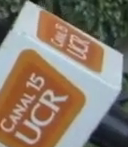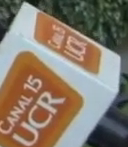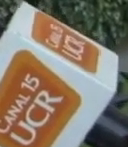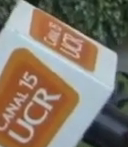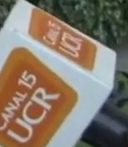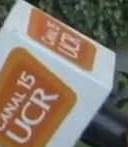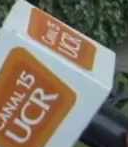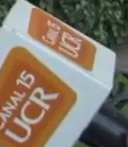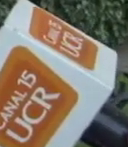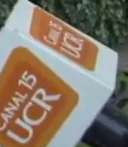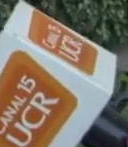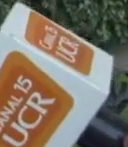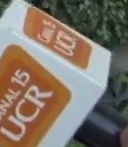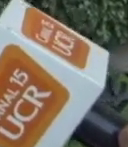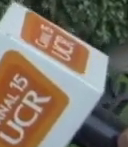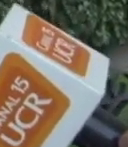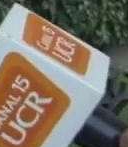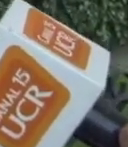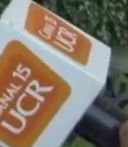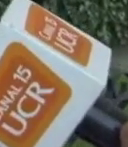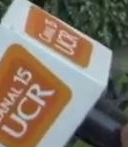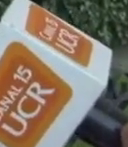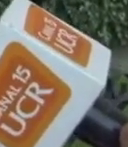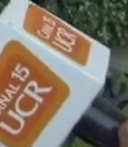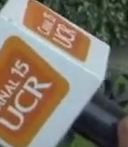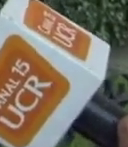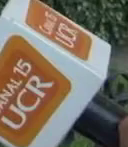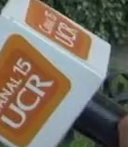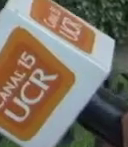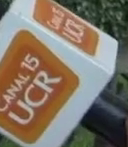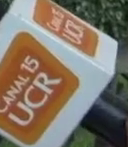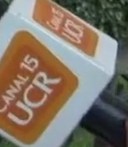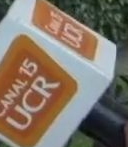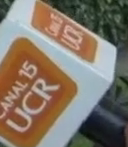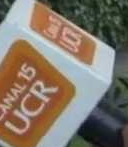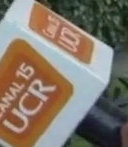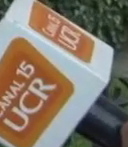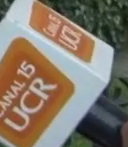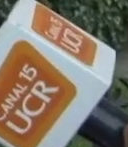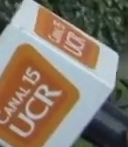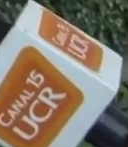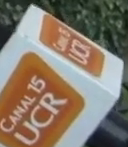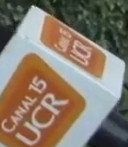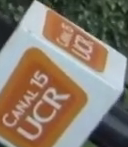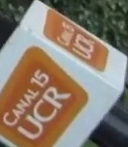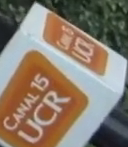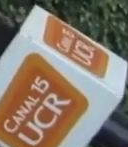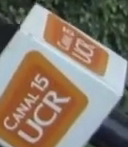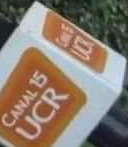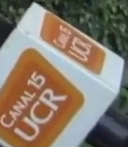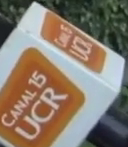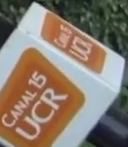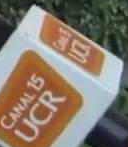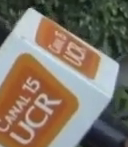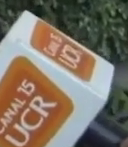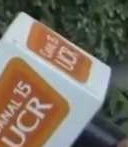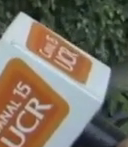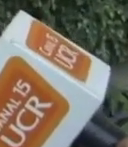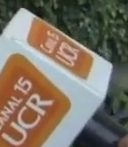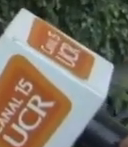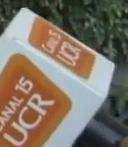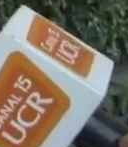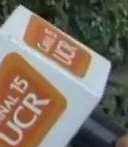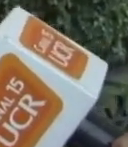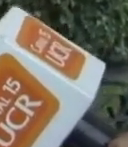falta amarrarse No sé en aguas o pantalones para tomar las decisiones porque así como